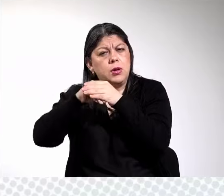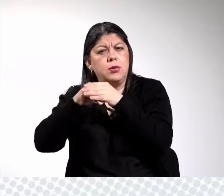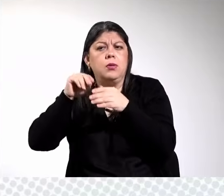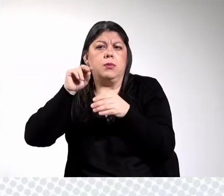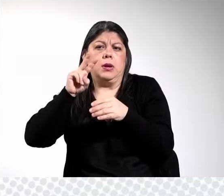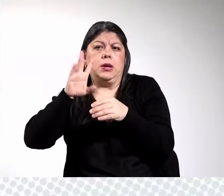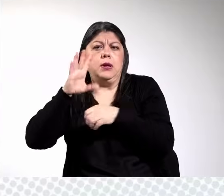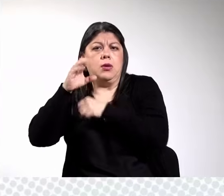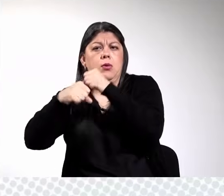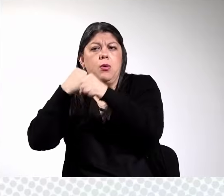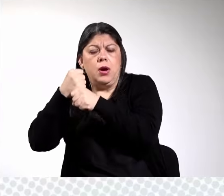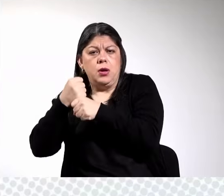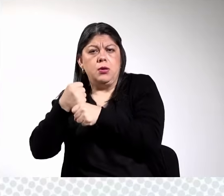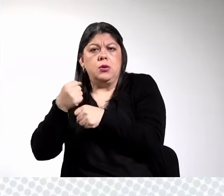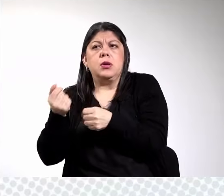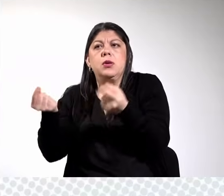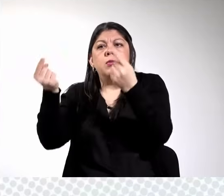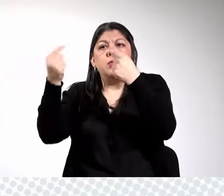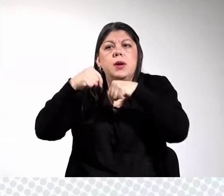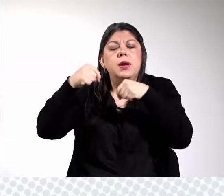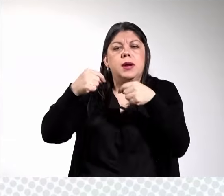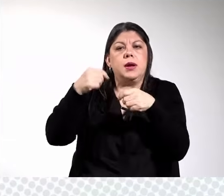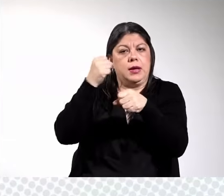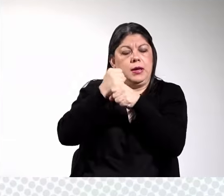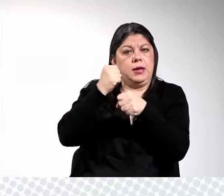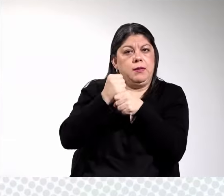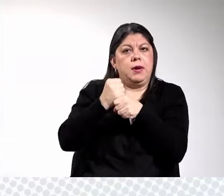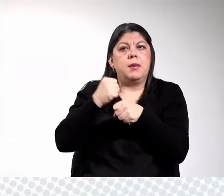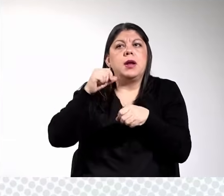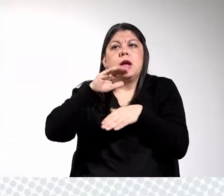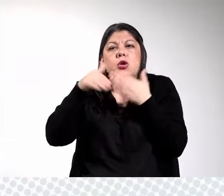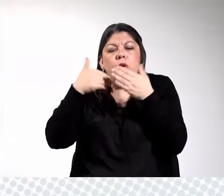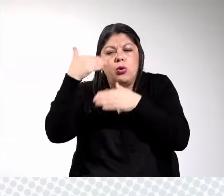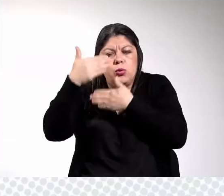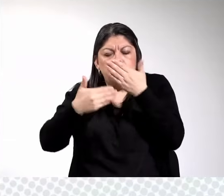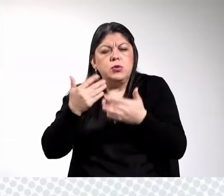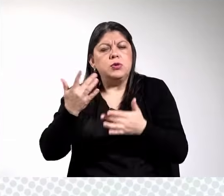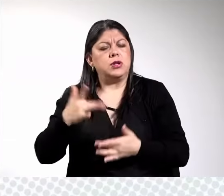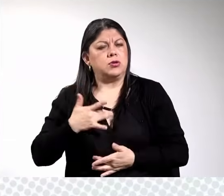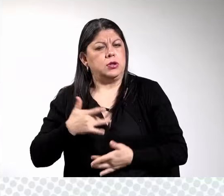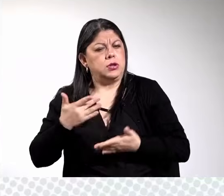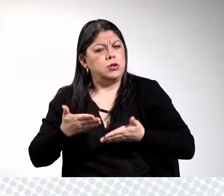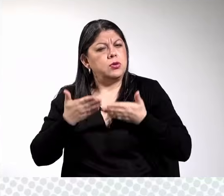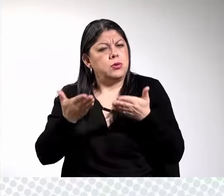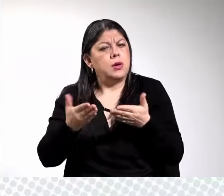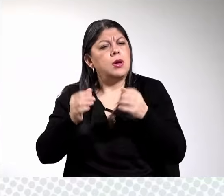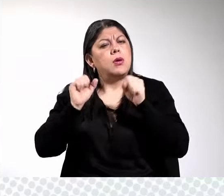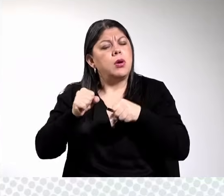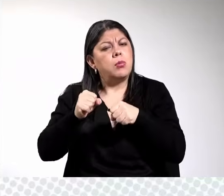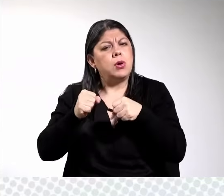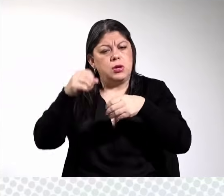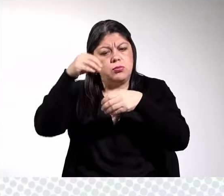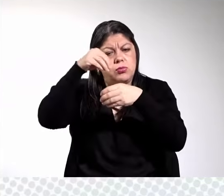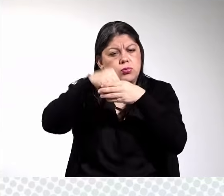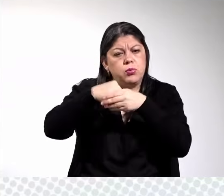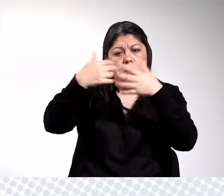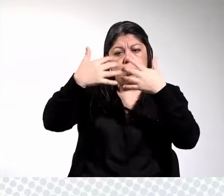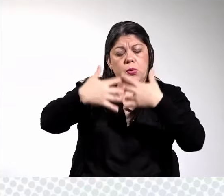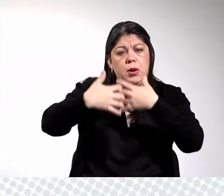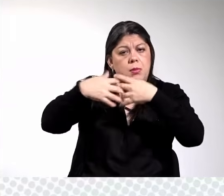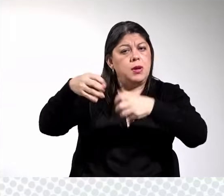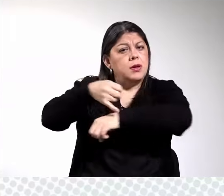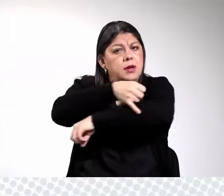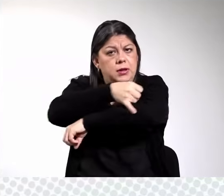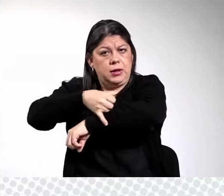años, volvían y todo ese proceso para que esa mujer se sintiera otra vez, que podía estar en una empresa de ingenieros, que